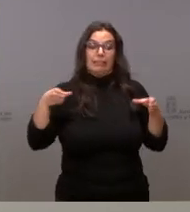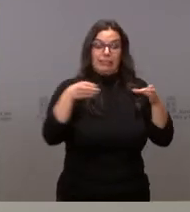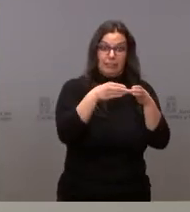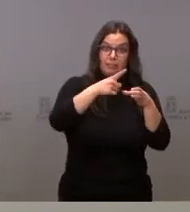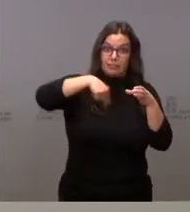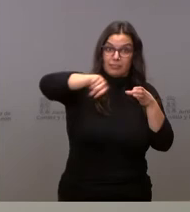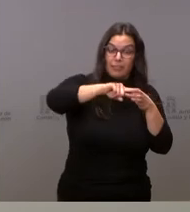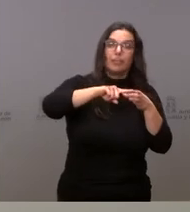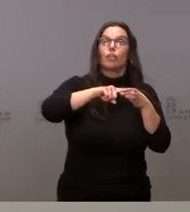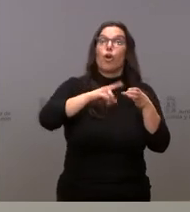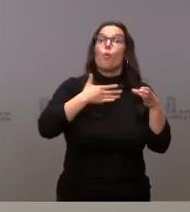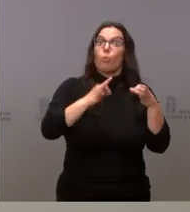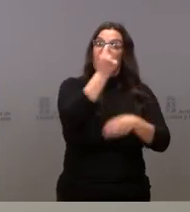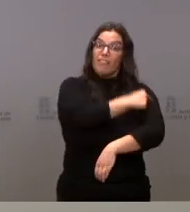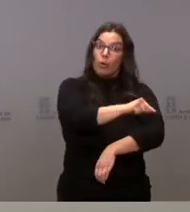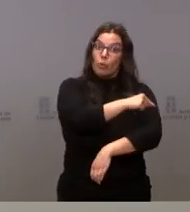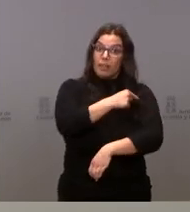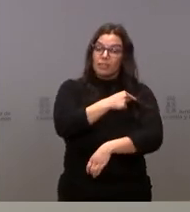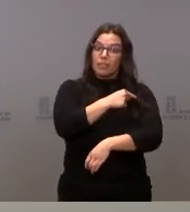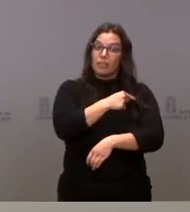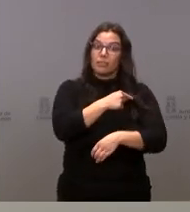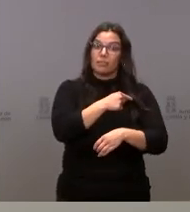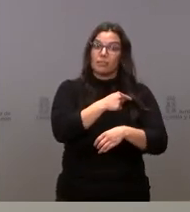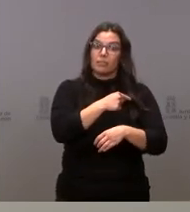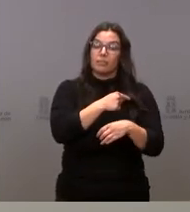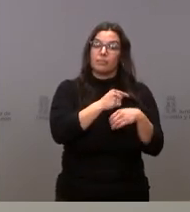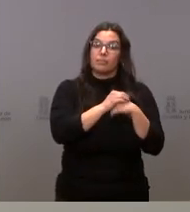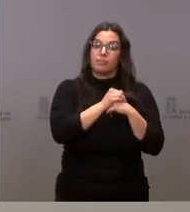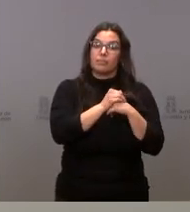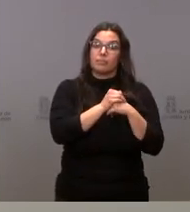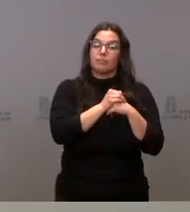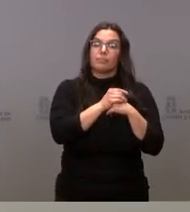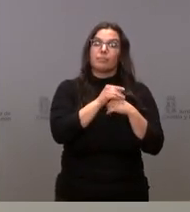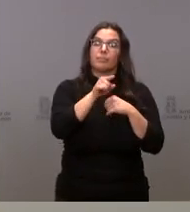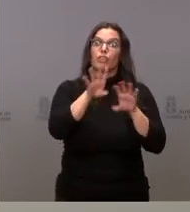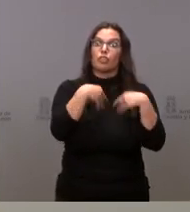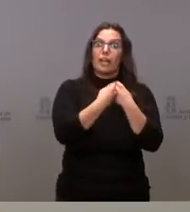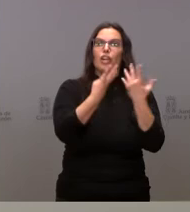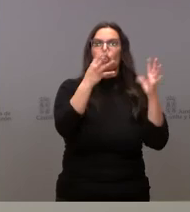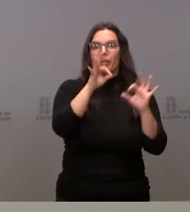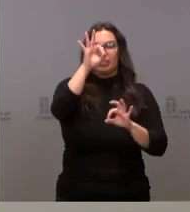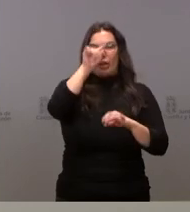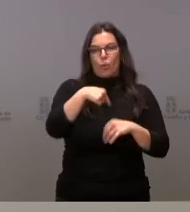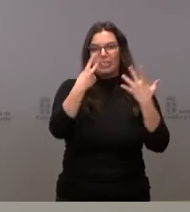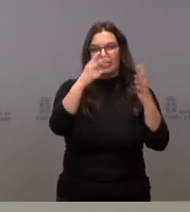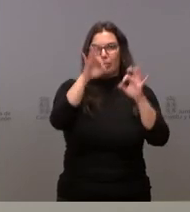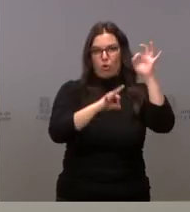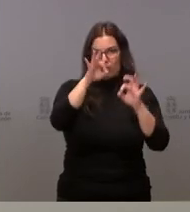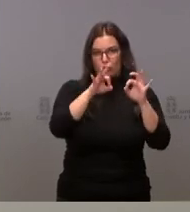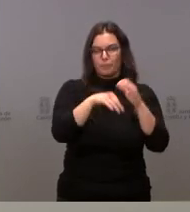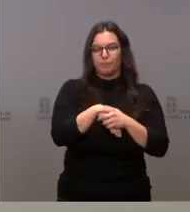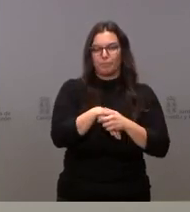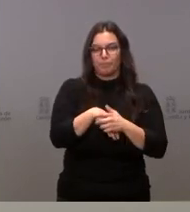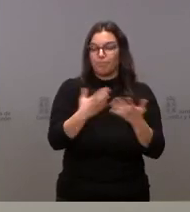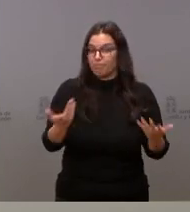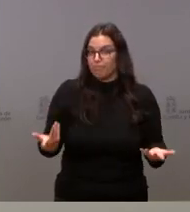la tasa de de vacunados posibles asciende al 97 por ciento con ese mismo criterio